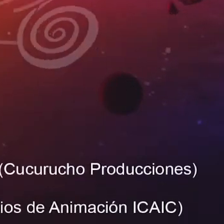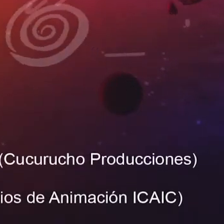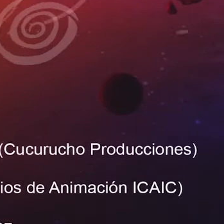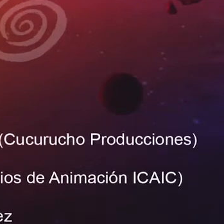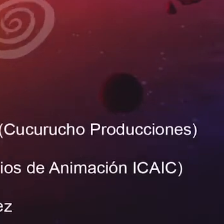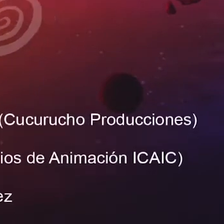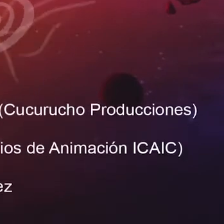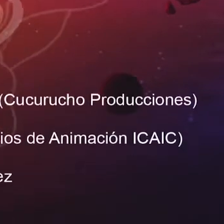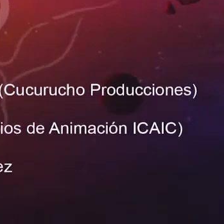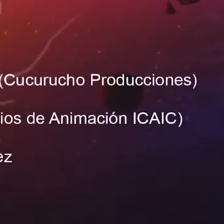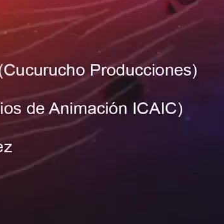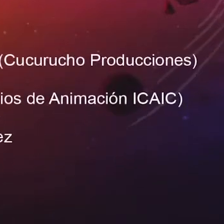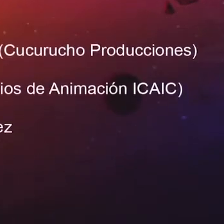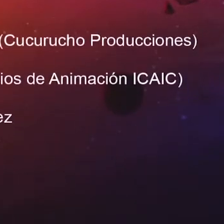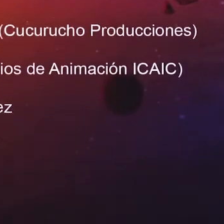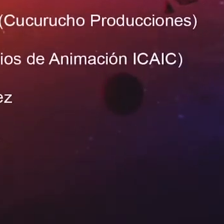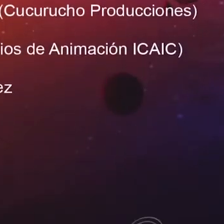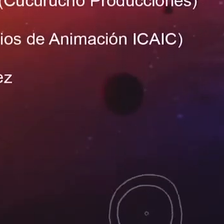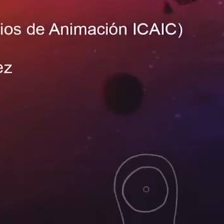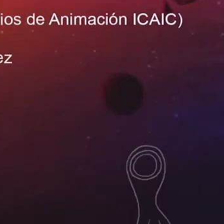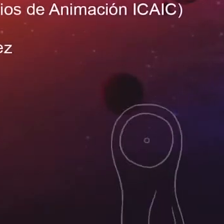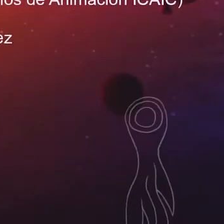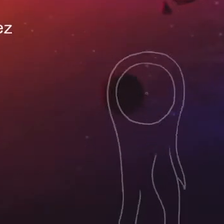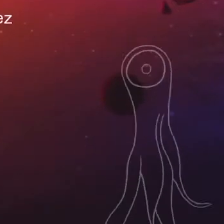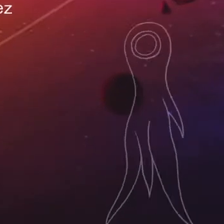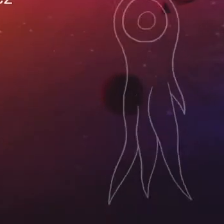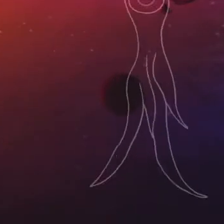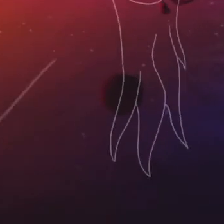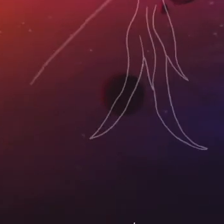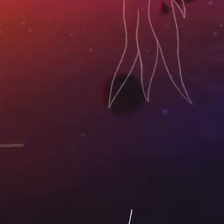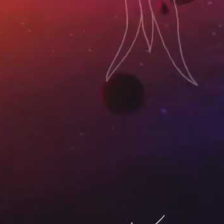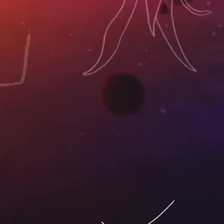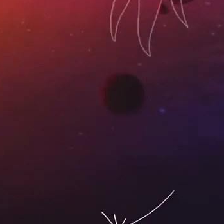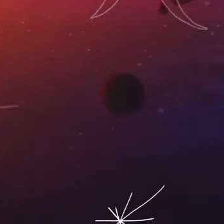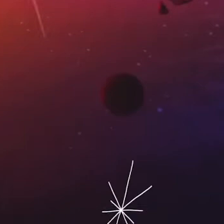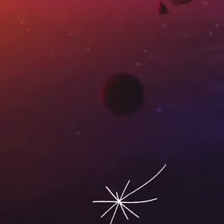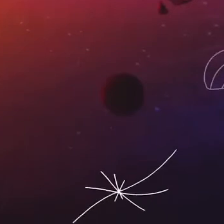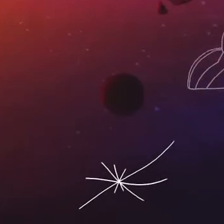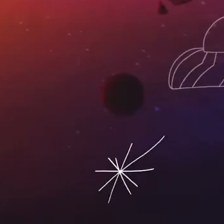Thank you.